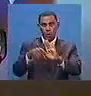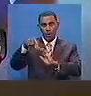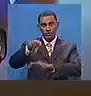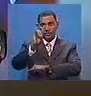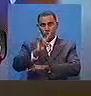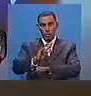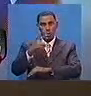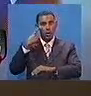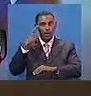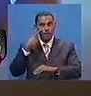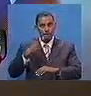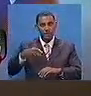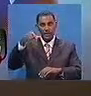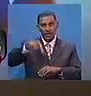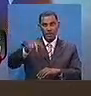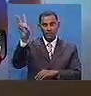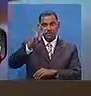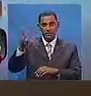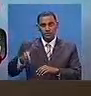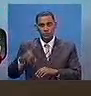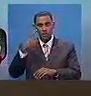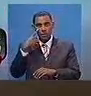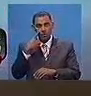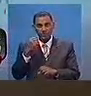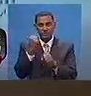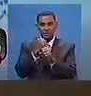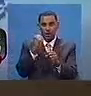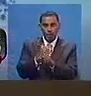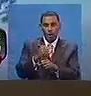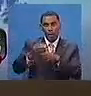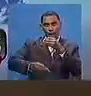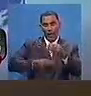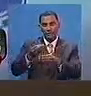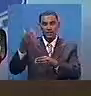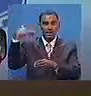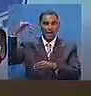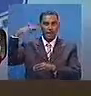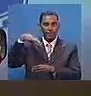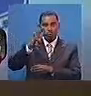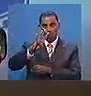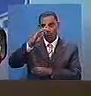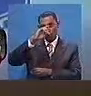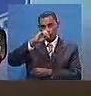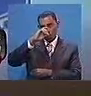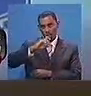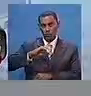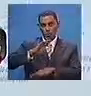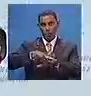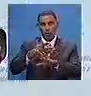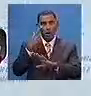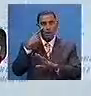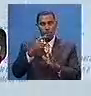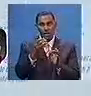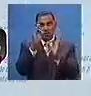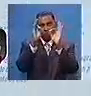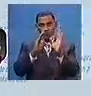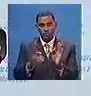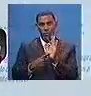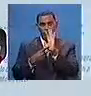de comunicación social del país el trabajo que vienen realizando desde hace 4 años de su modelo de